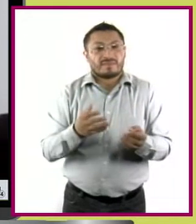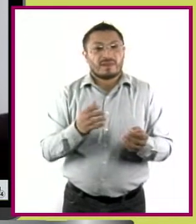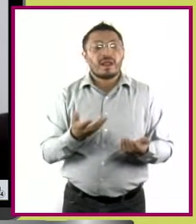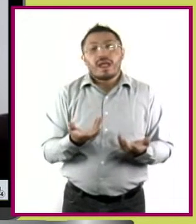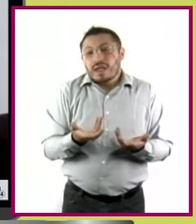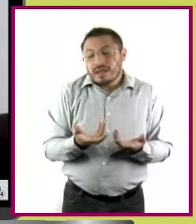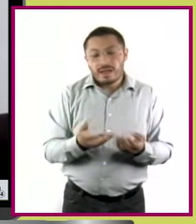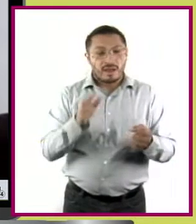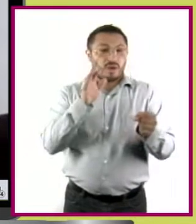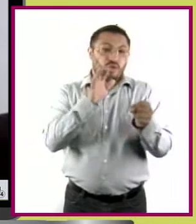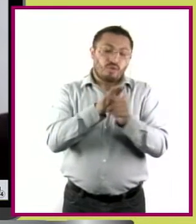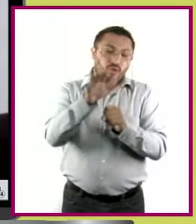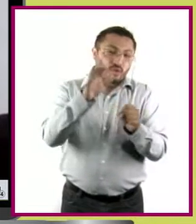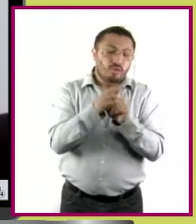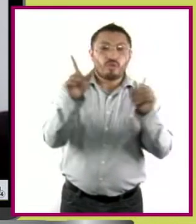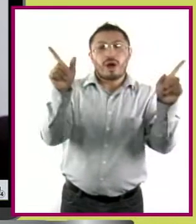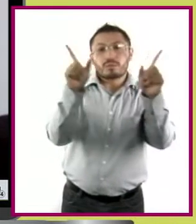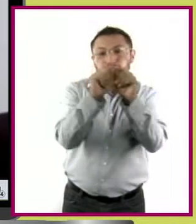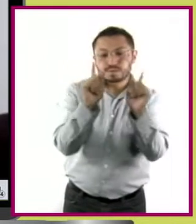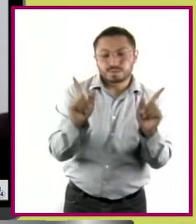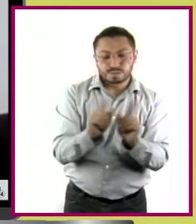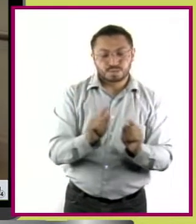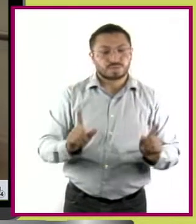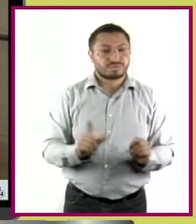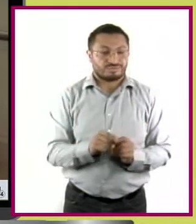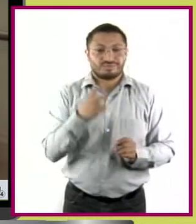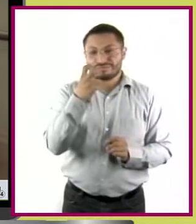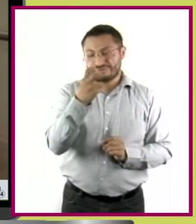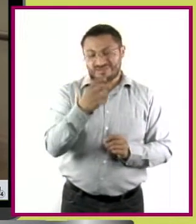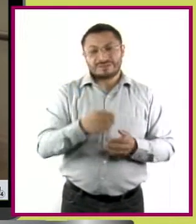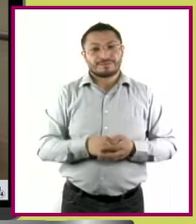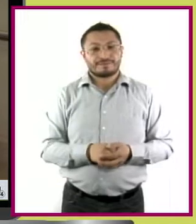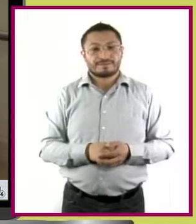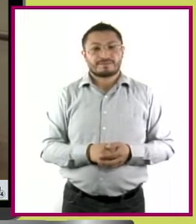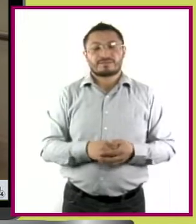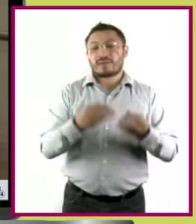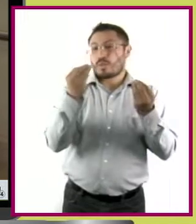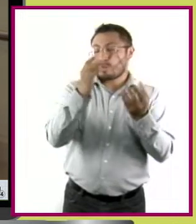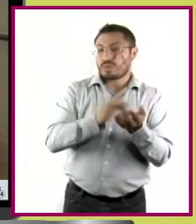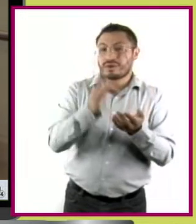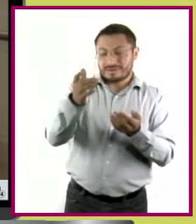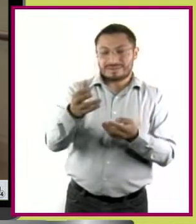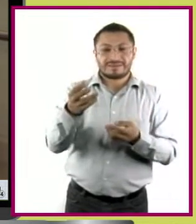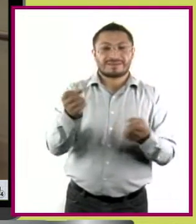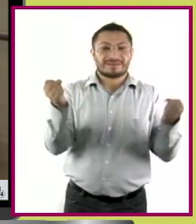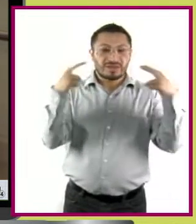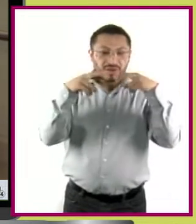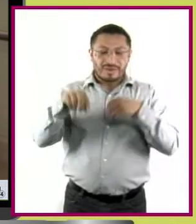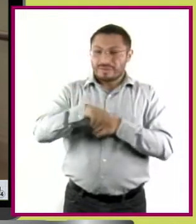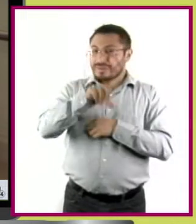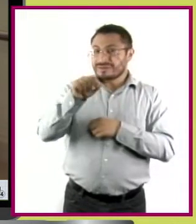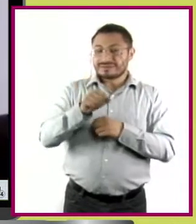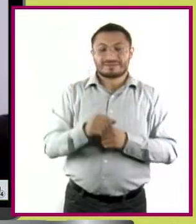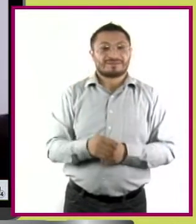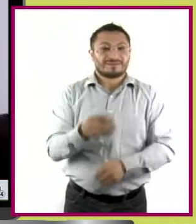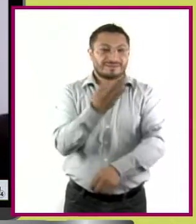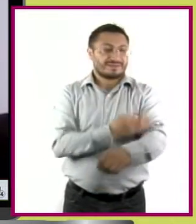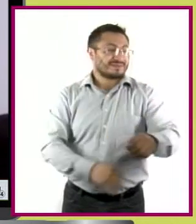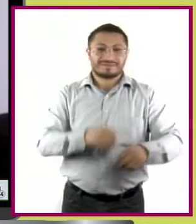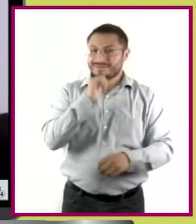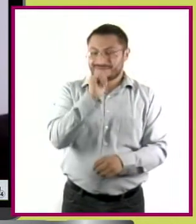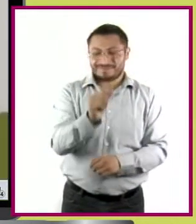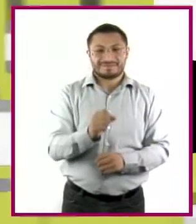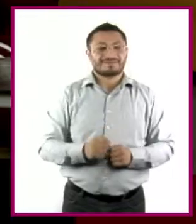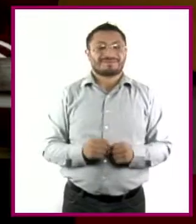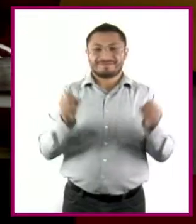o puerto llegamos con este texto? Fernando, muchas gracias. Volvemos contigo en un momento. No nos tardamos.